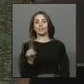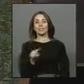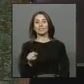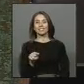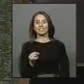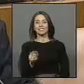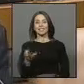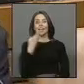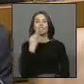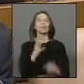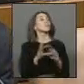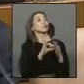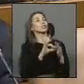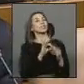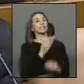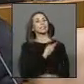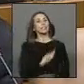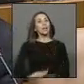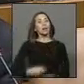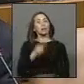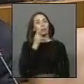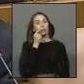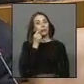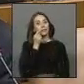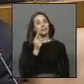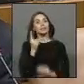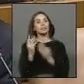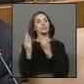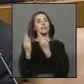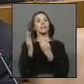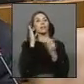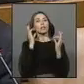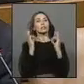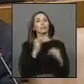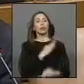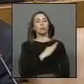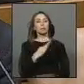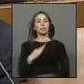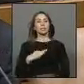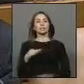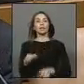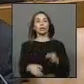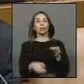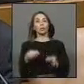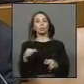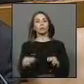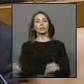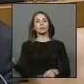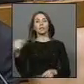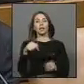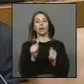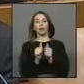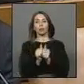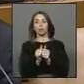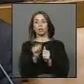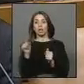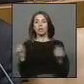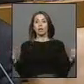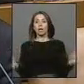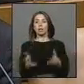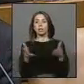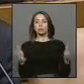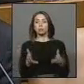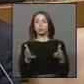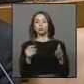Tiene la palabra. Muchas gracias, Presidente. Saludar a la señora Ministra de Justicia que nos acompaña, que ha sido gran impulsora